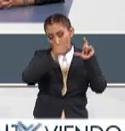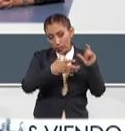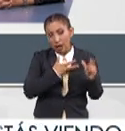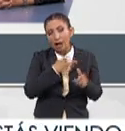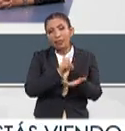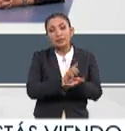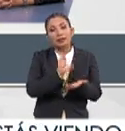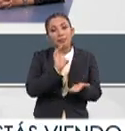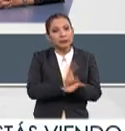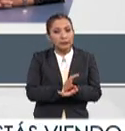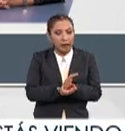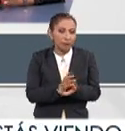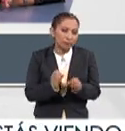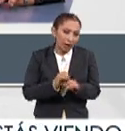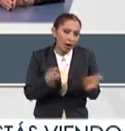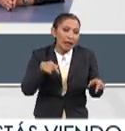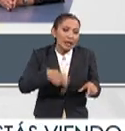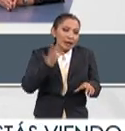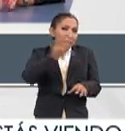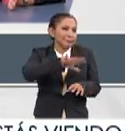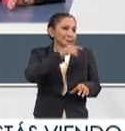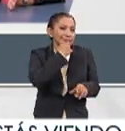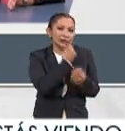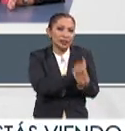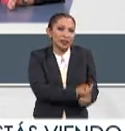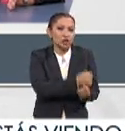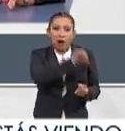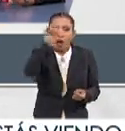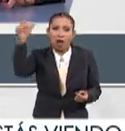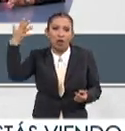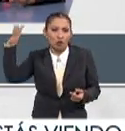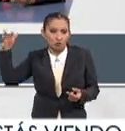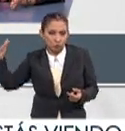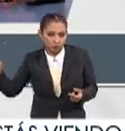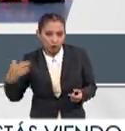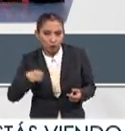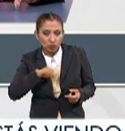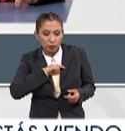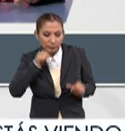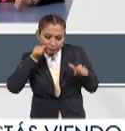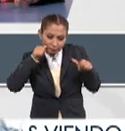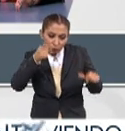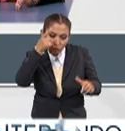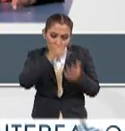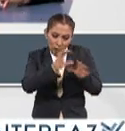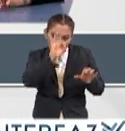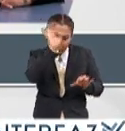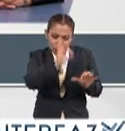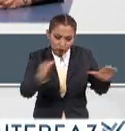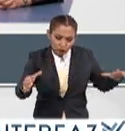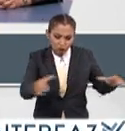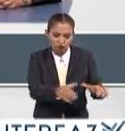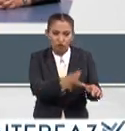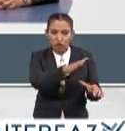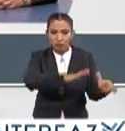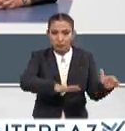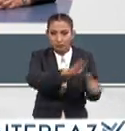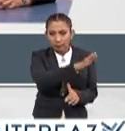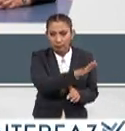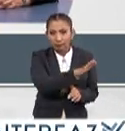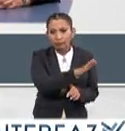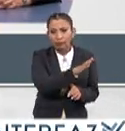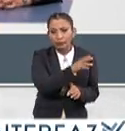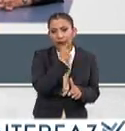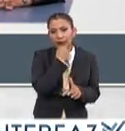tiene discapacidad. Claro, aquí abarca desde niños hasta adultos. Sí. Nosotros nos abocamos al porcentaje